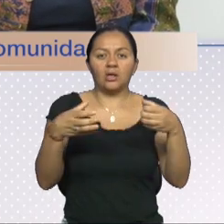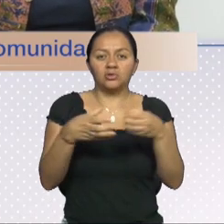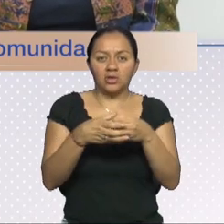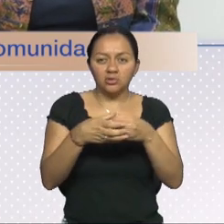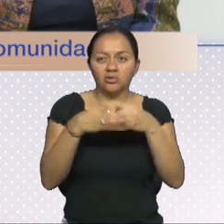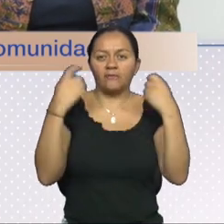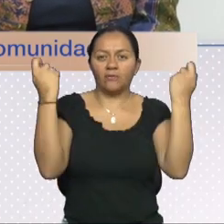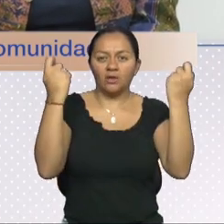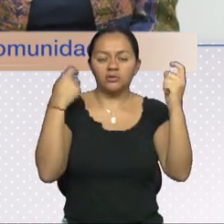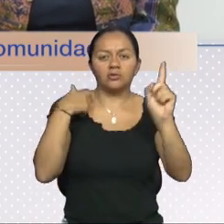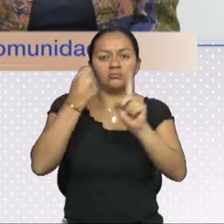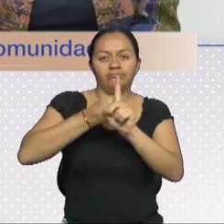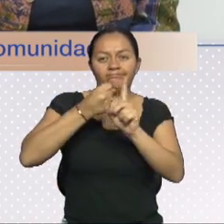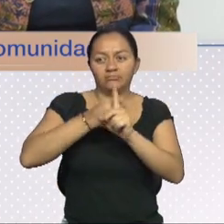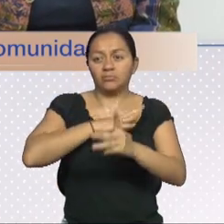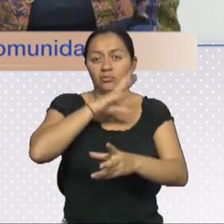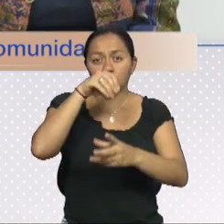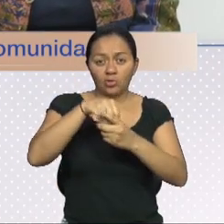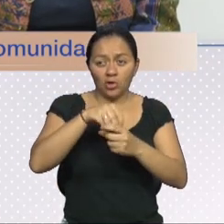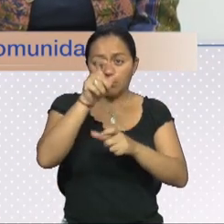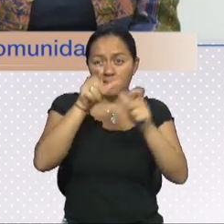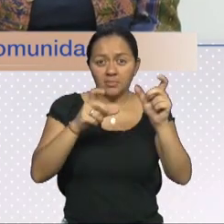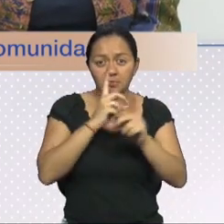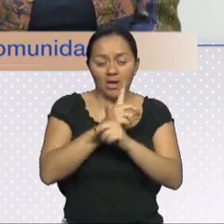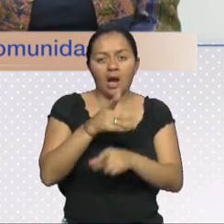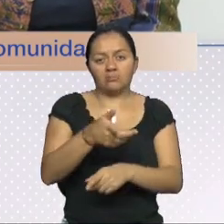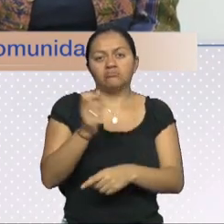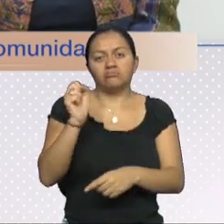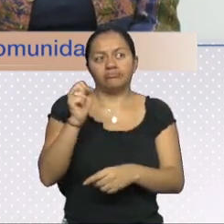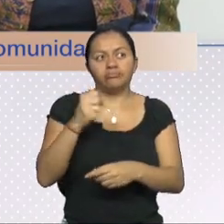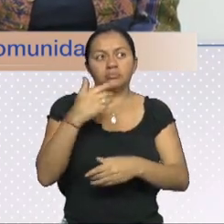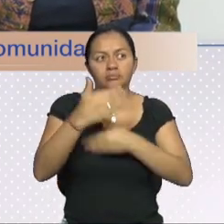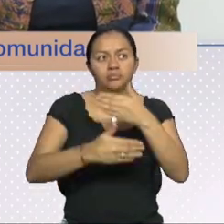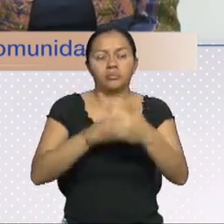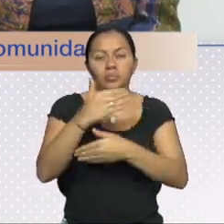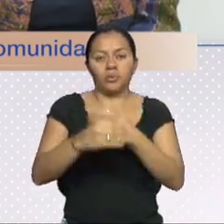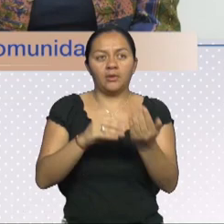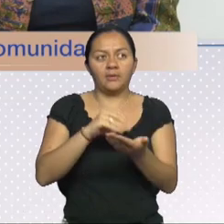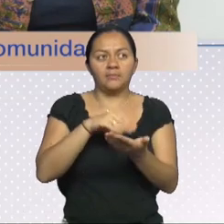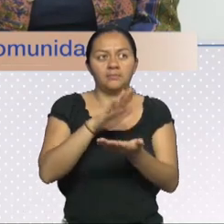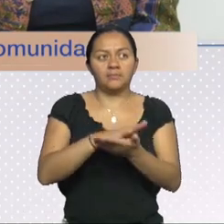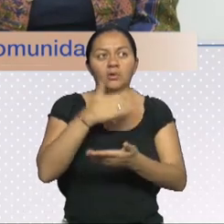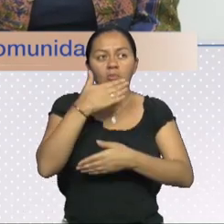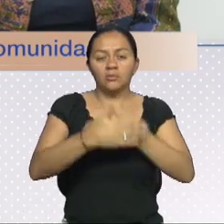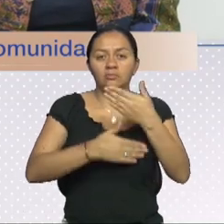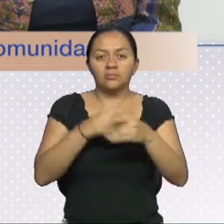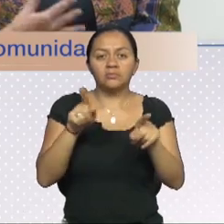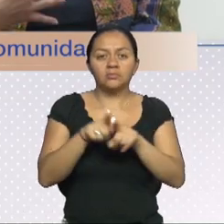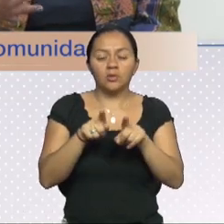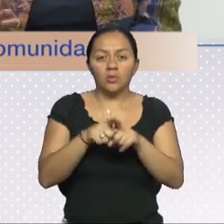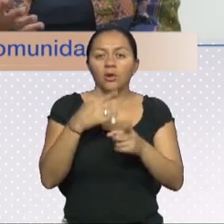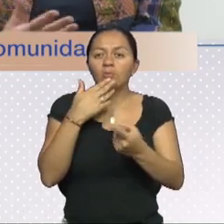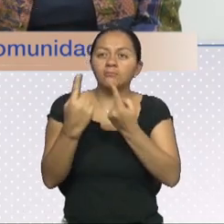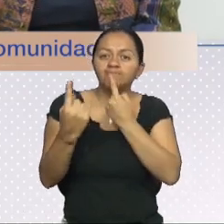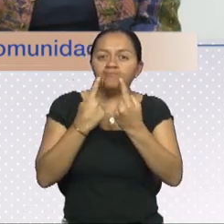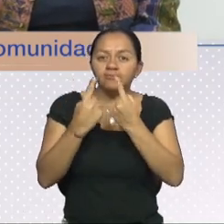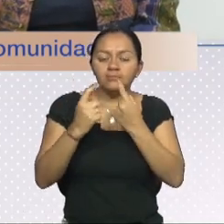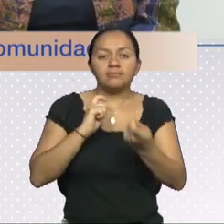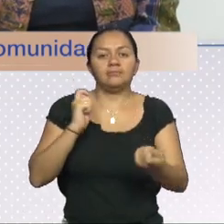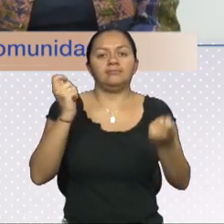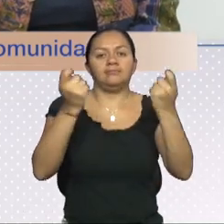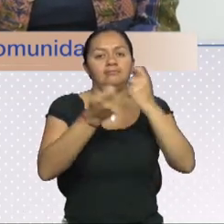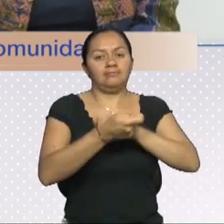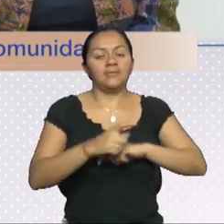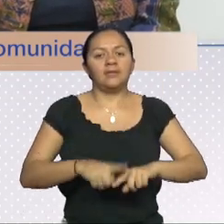de padres de familia, yeah. de personas con discapacidad, se ha podido hacer bastante abogacía, bastante cambios, ¿no?